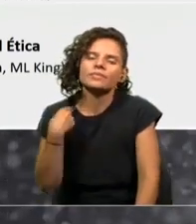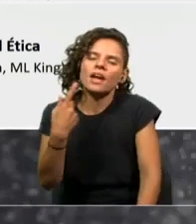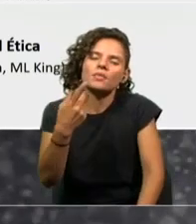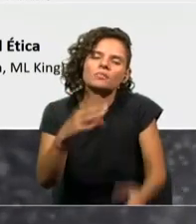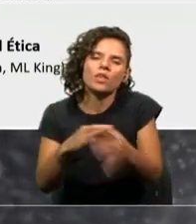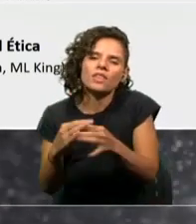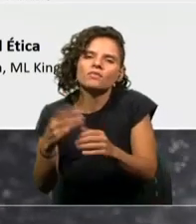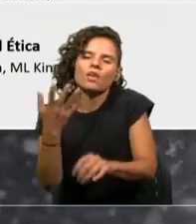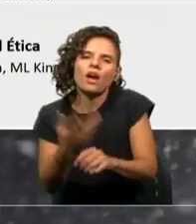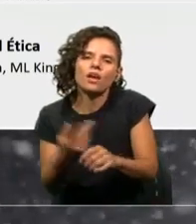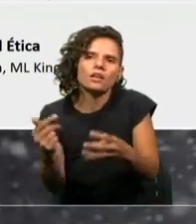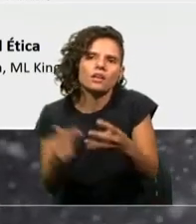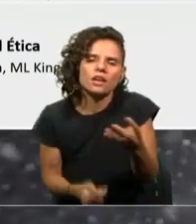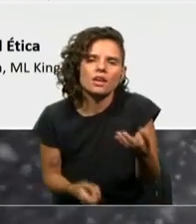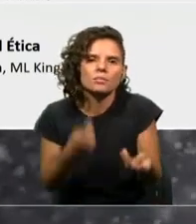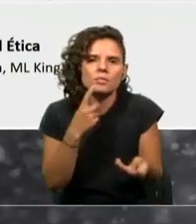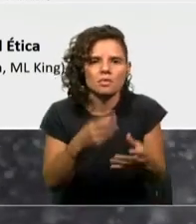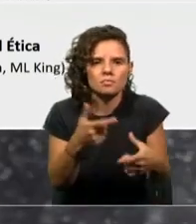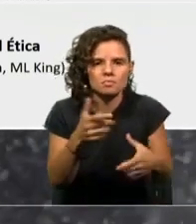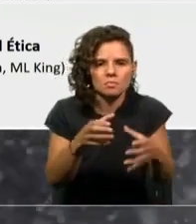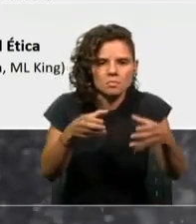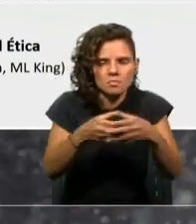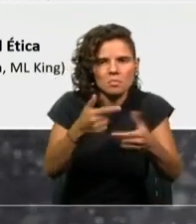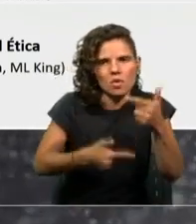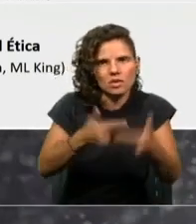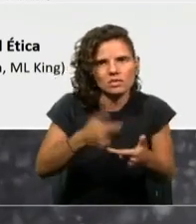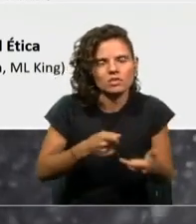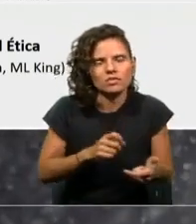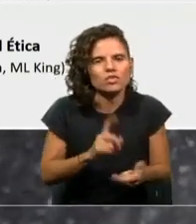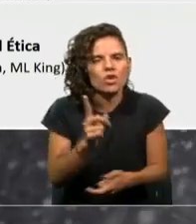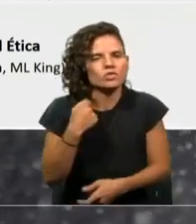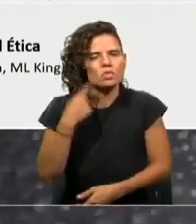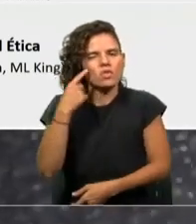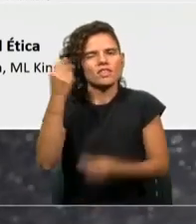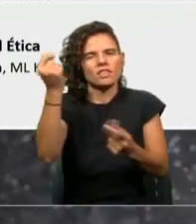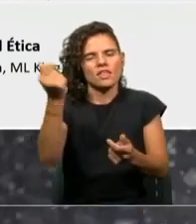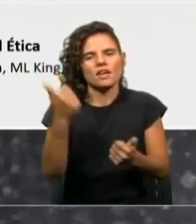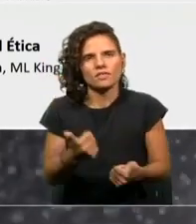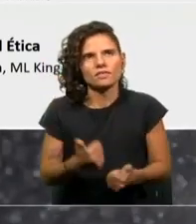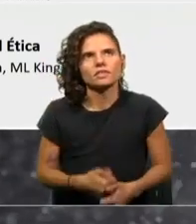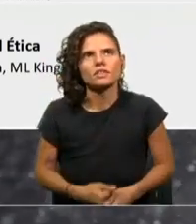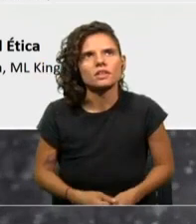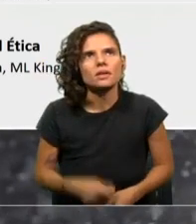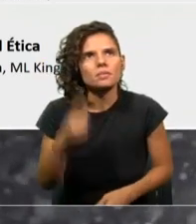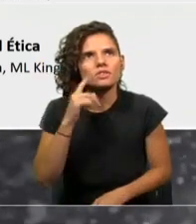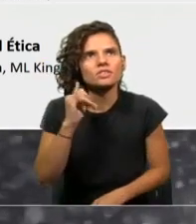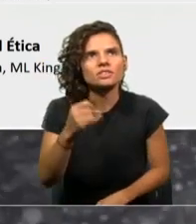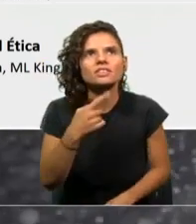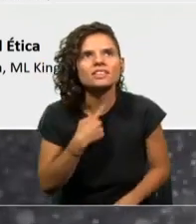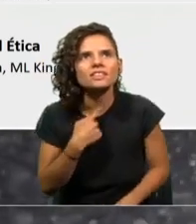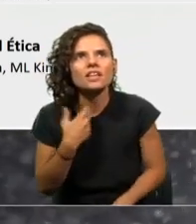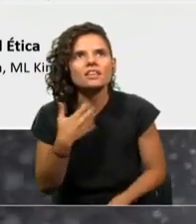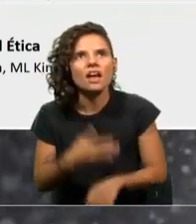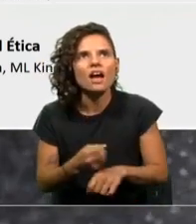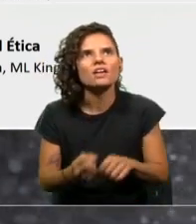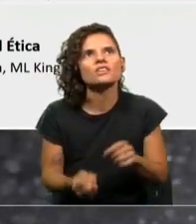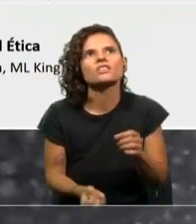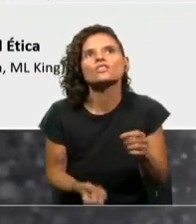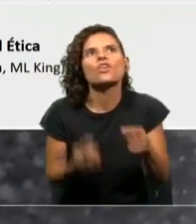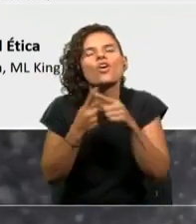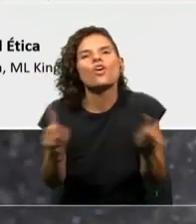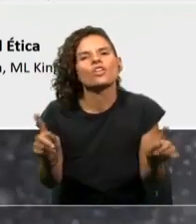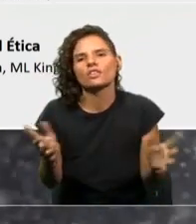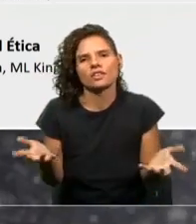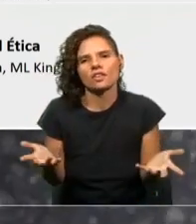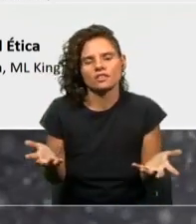¿cierto? La vía del partido político no parece una tan buena idea en la actualidad. Lo interesante es que hay otra forma, ¿ya? Que existe